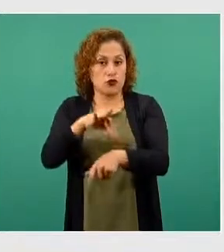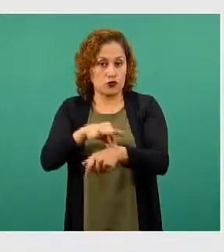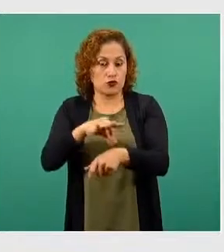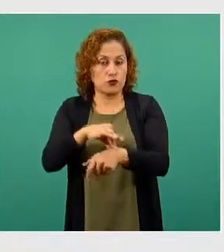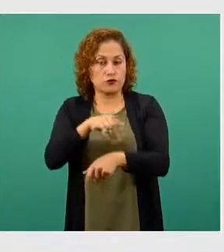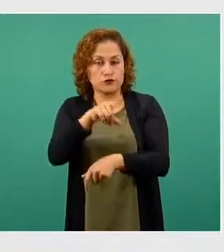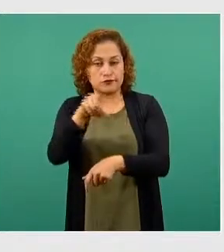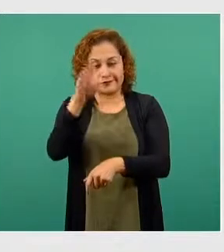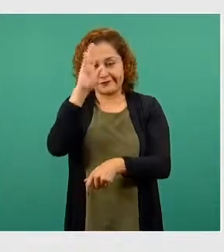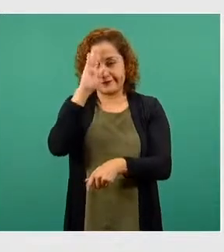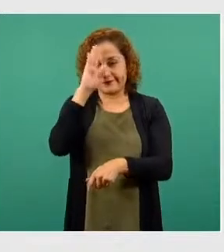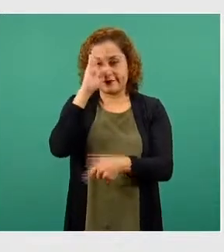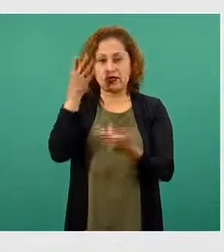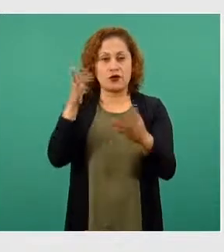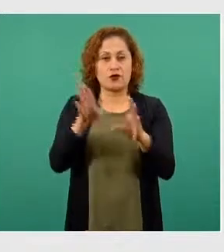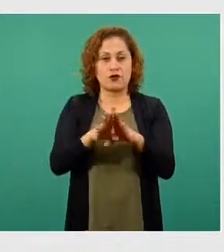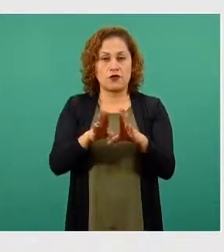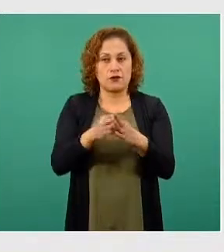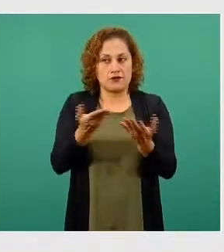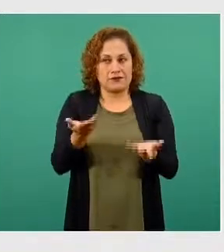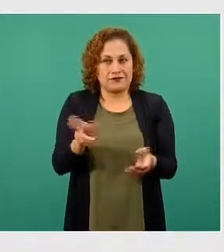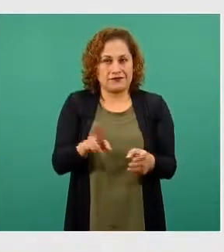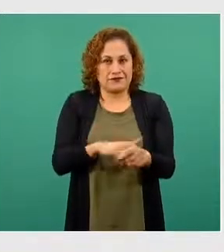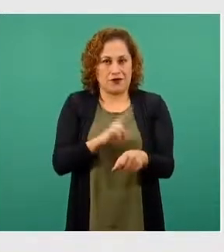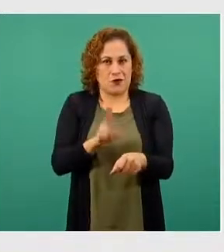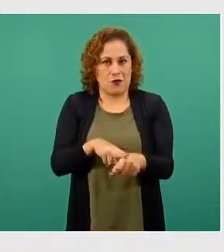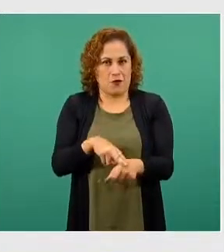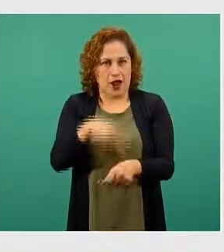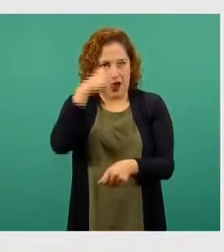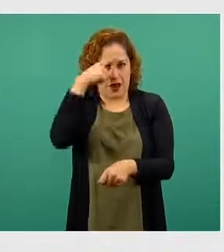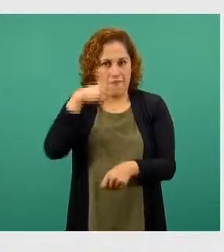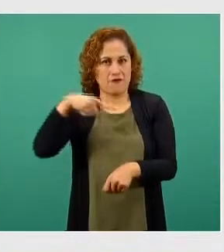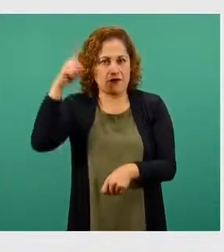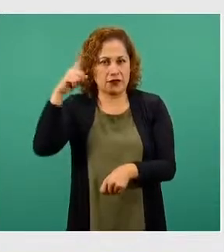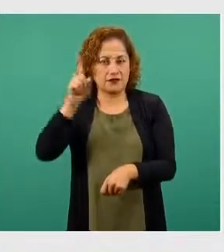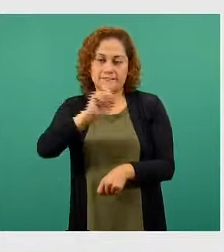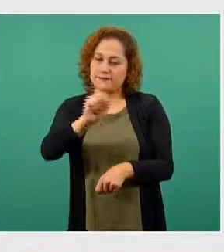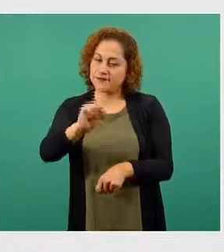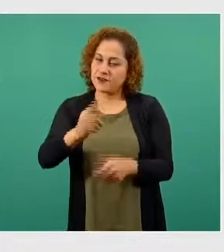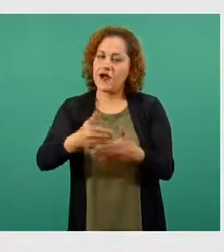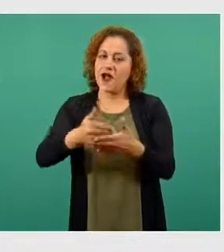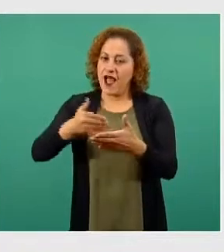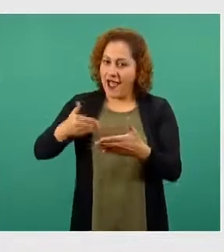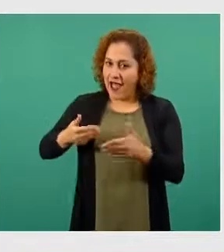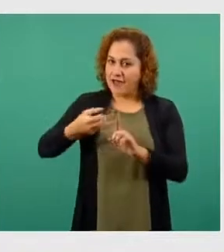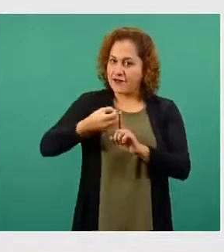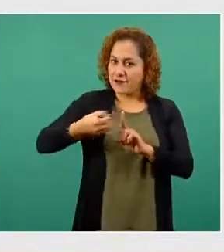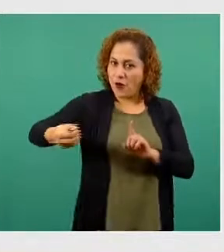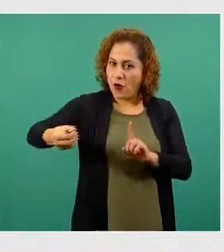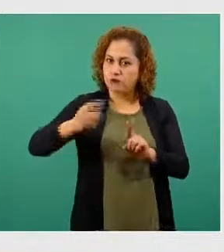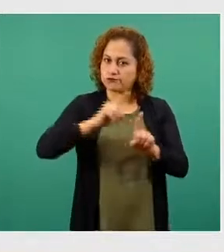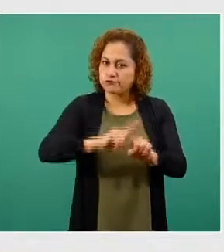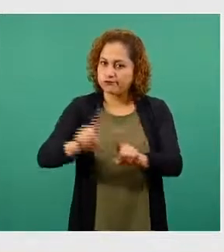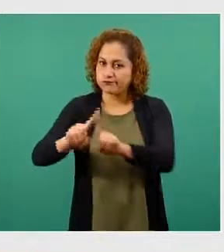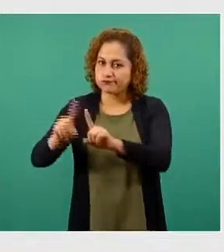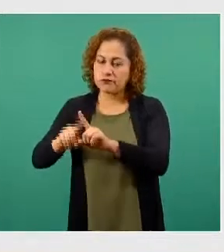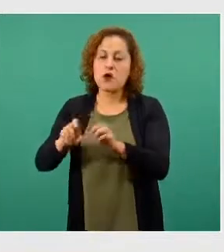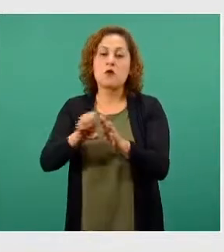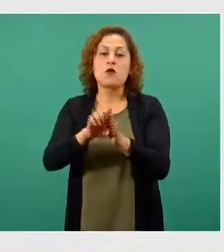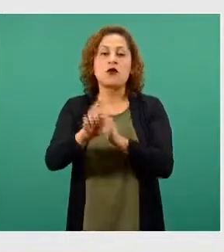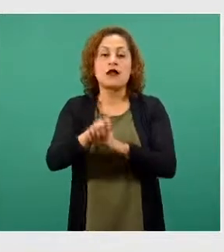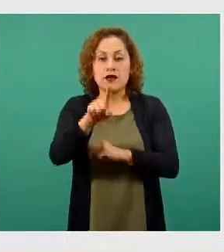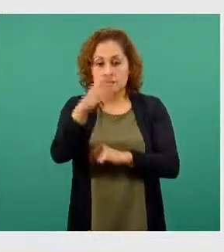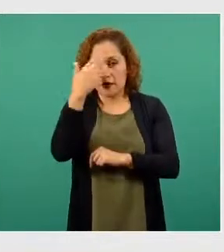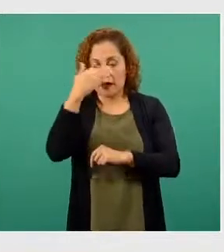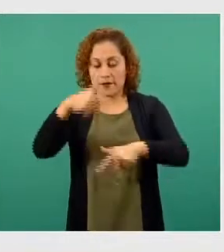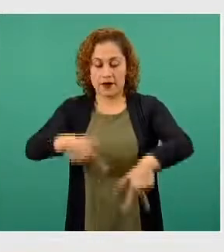algo muy normal, muy sencillo, pero que implica toda una gestión importante, que es, por ejemplo, la videollamada a